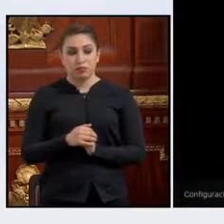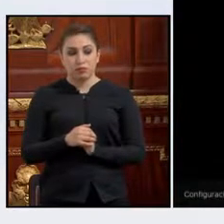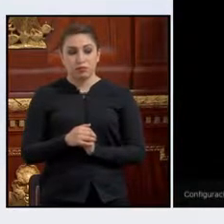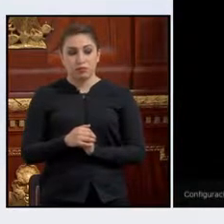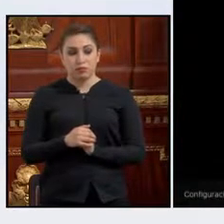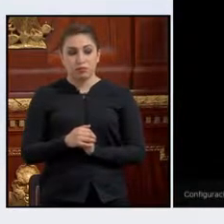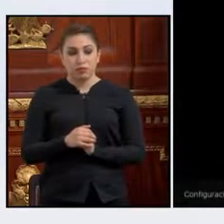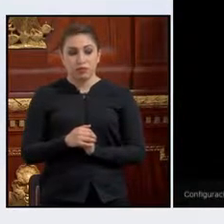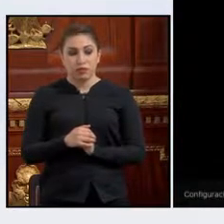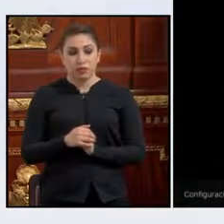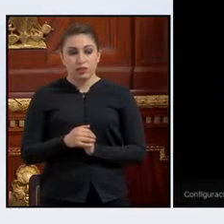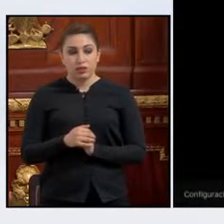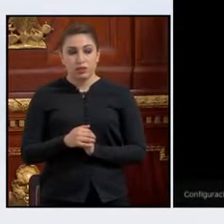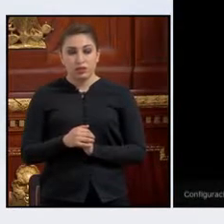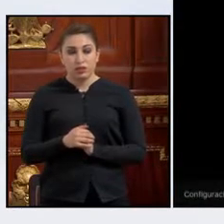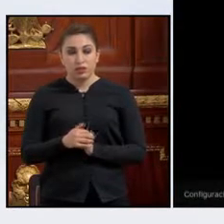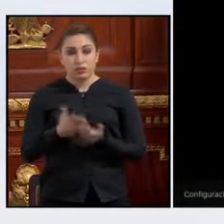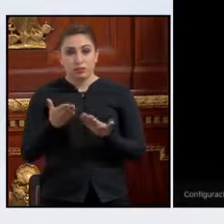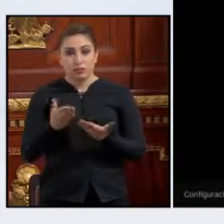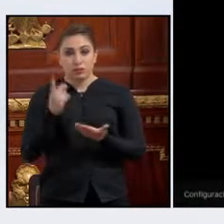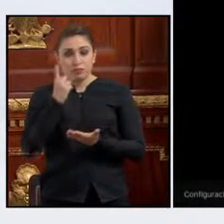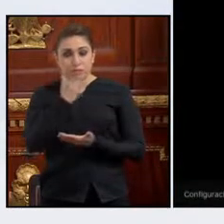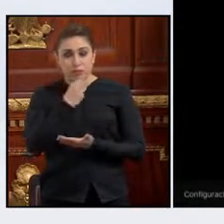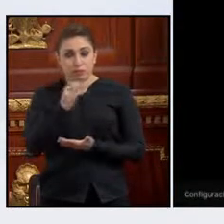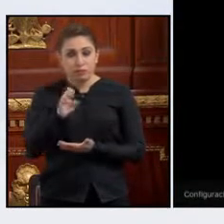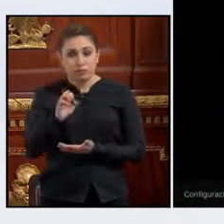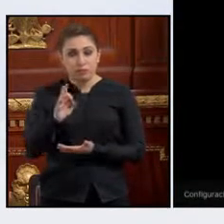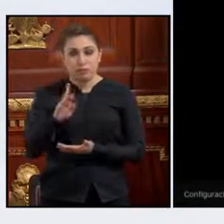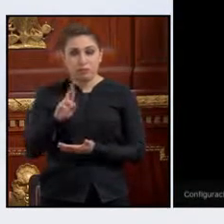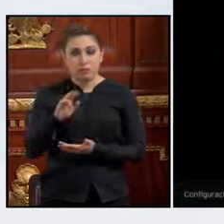Sí, diputado Morales Sánchez Efraín.